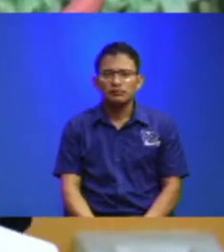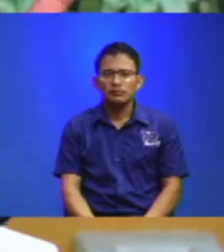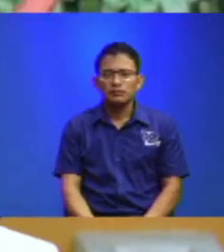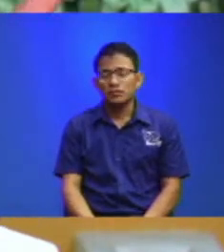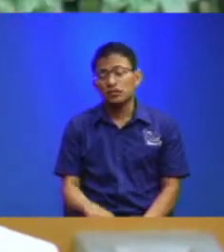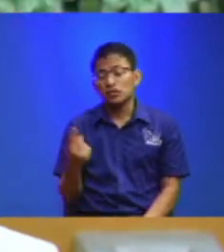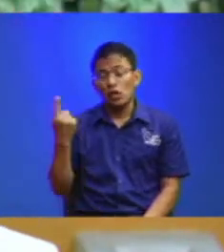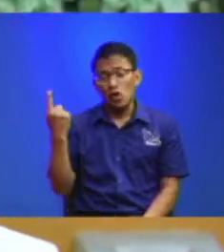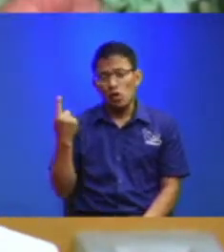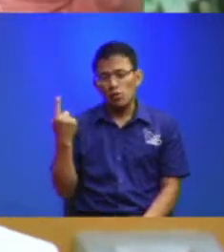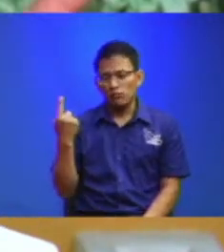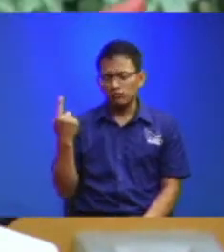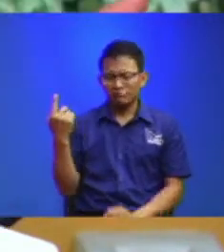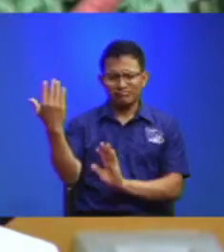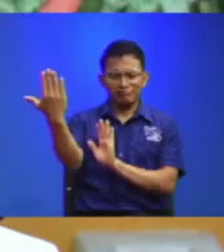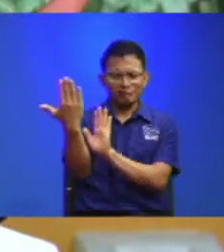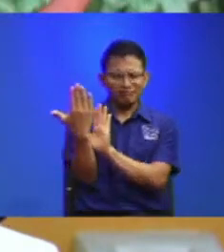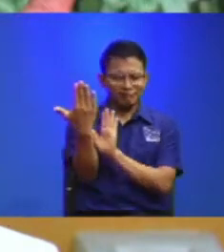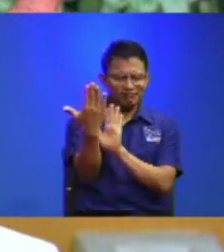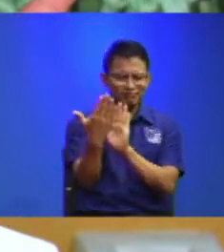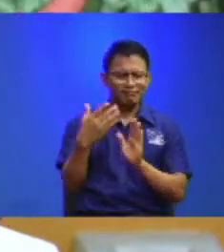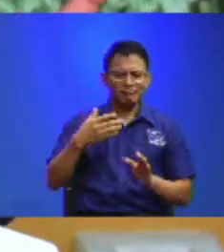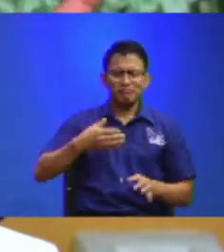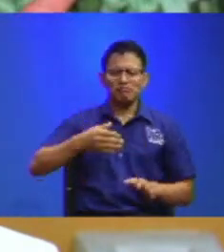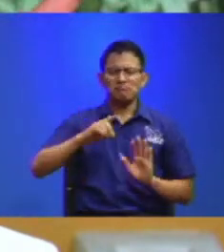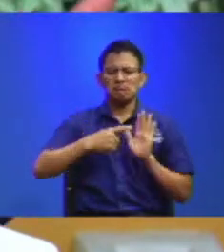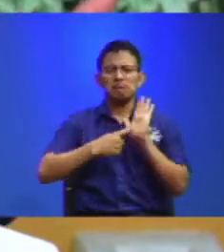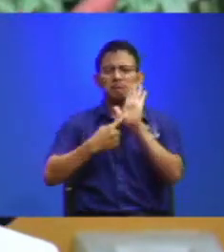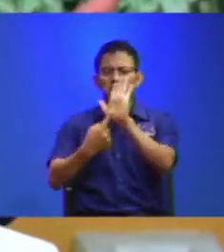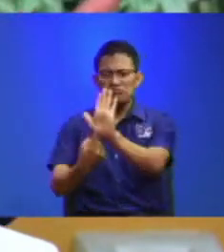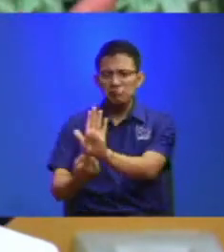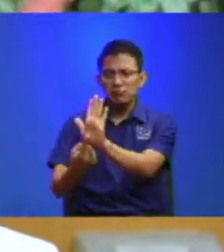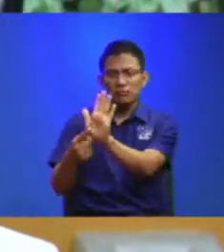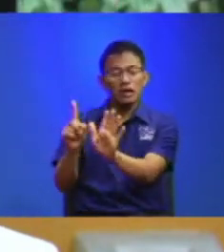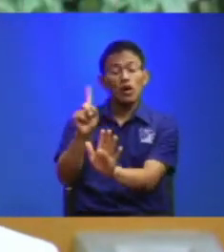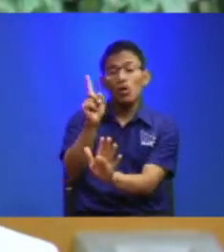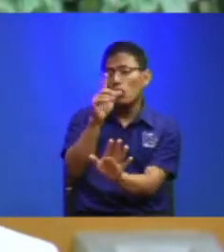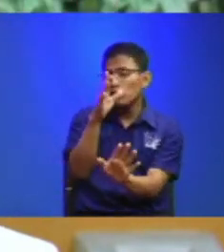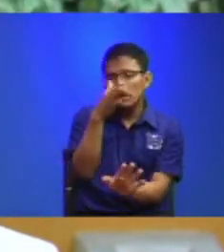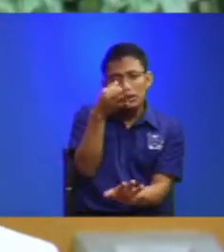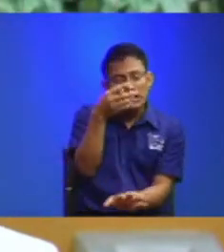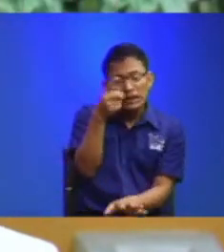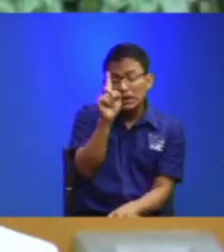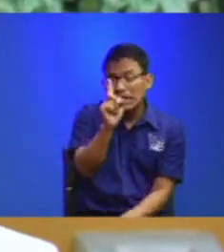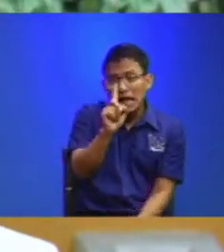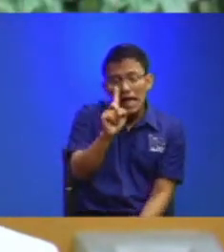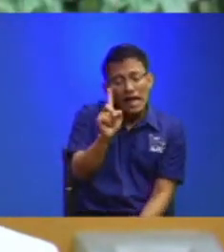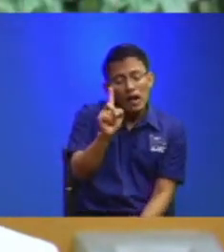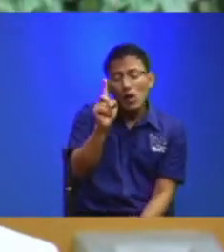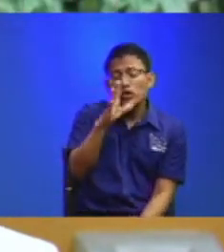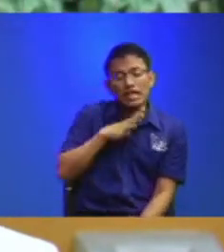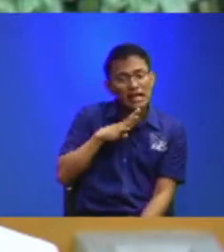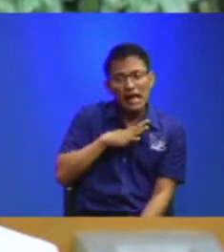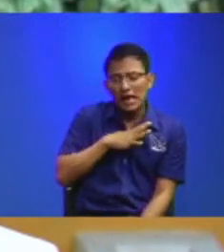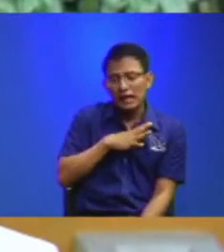vida o una clase de vida que no le correspondía. Entonces debemos ser sabios en eso para que no se convierta en